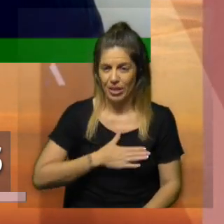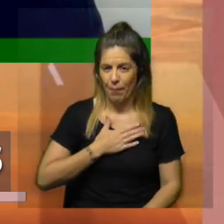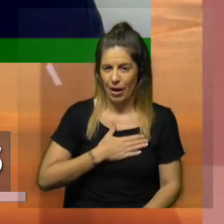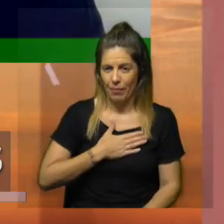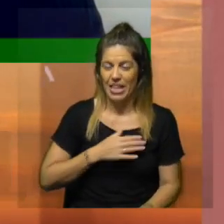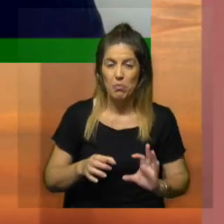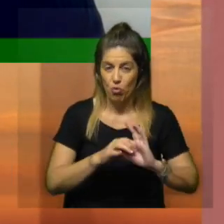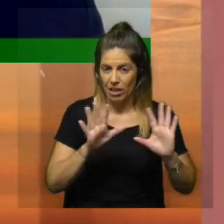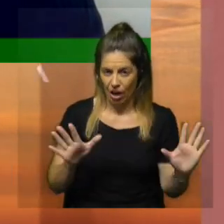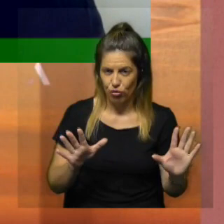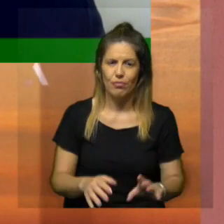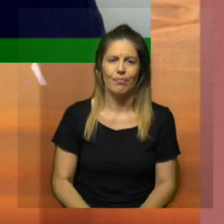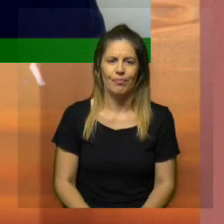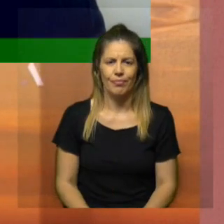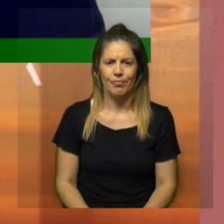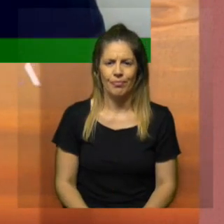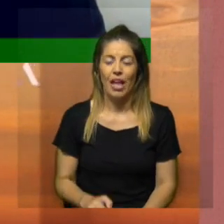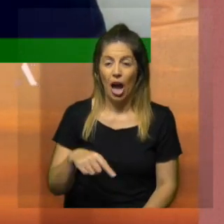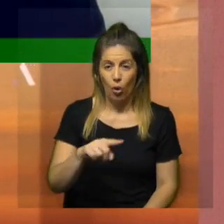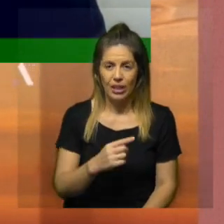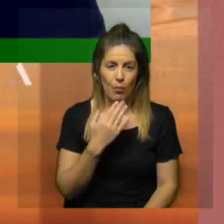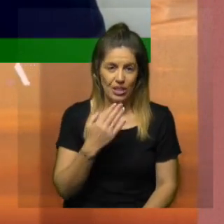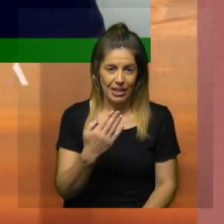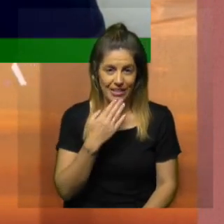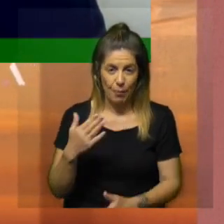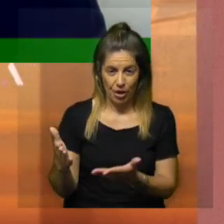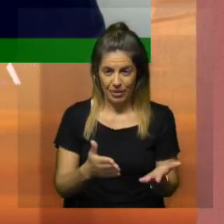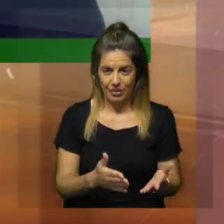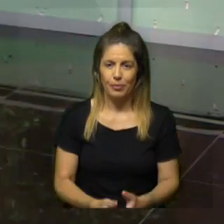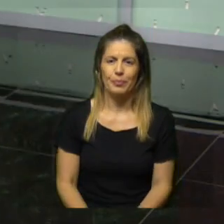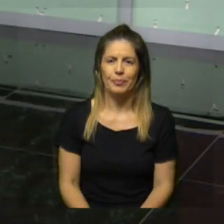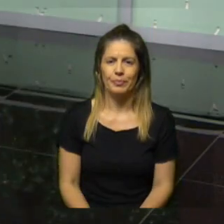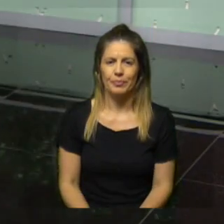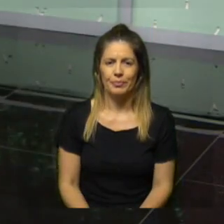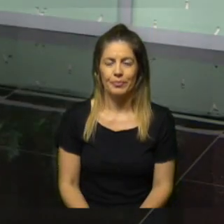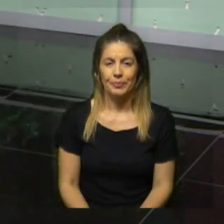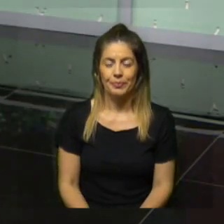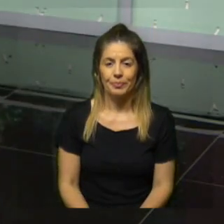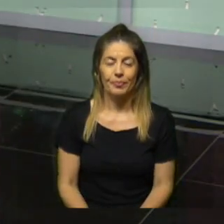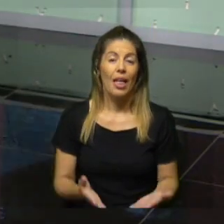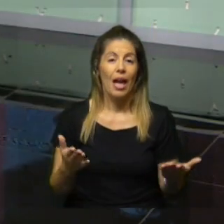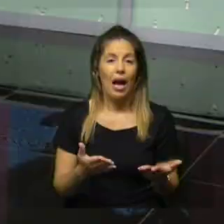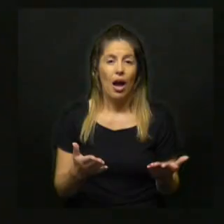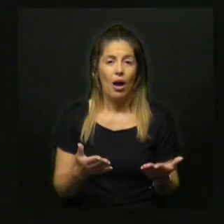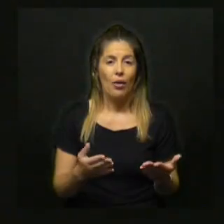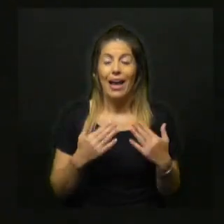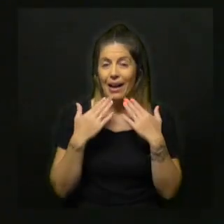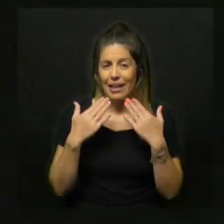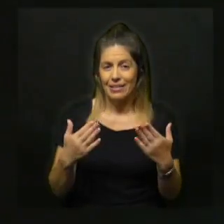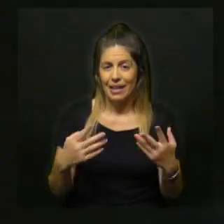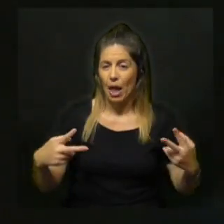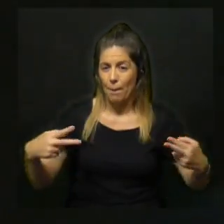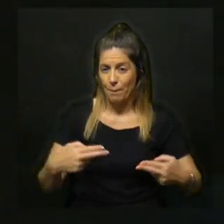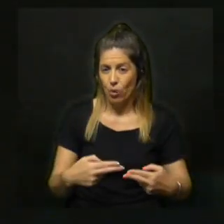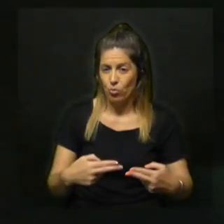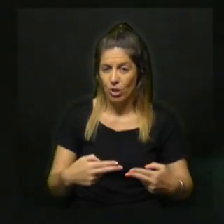muy claros. A ustedes. Muchas gracias a ustedes por la invitación. Bien, ahora después de agradecerles, hacemos una